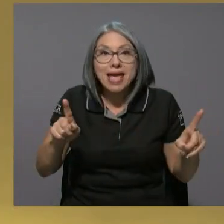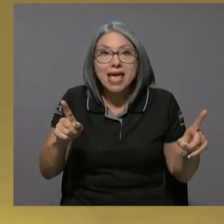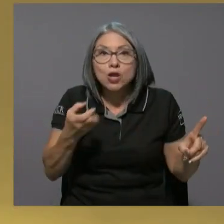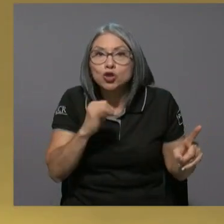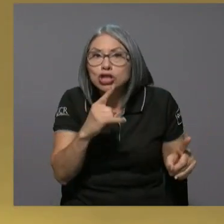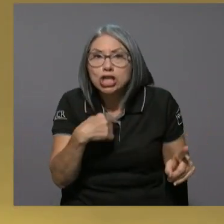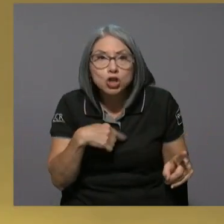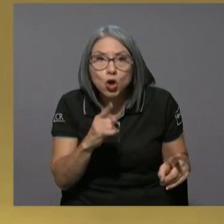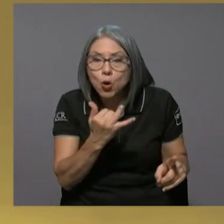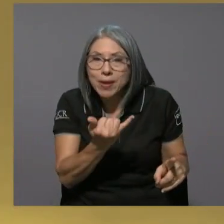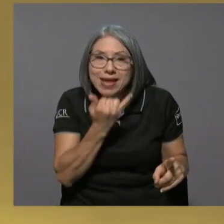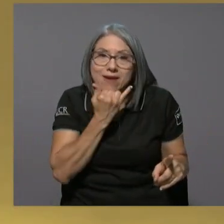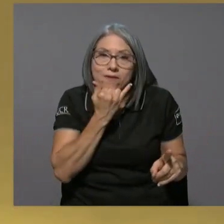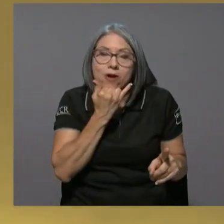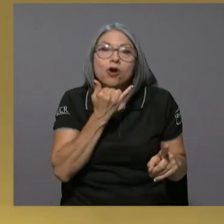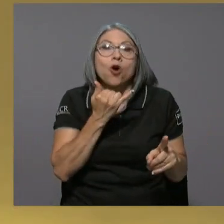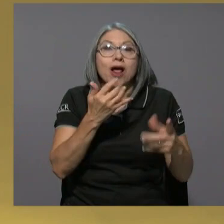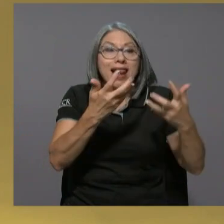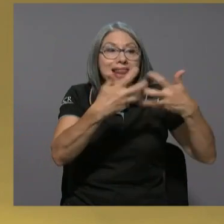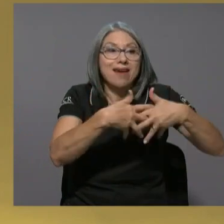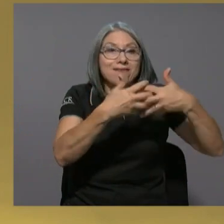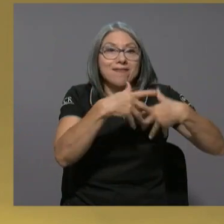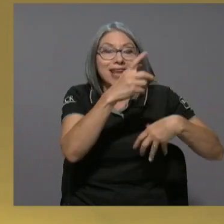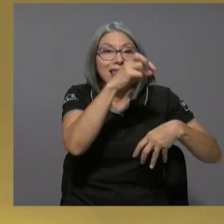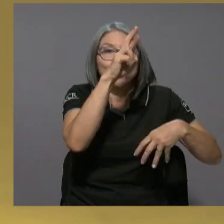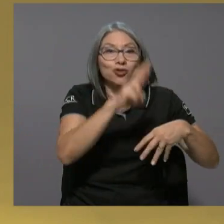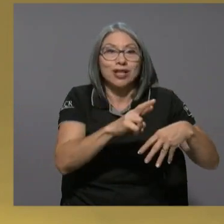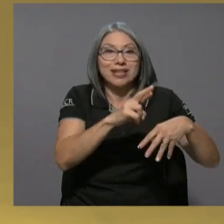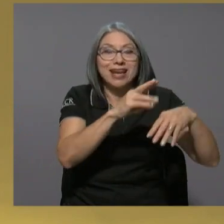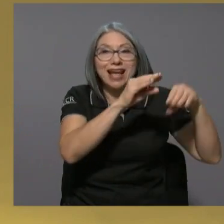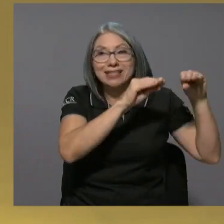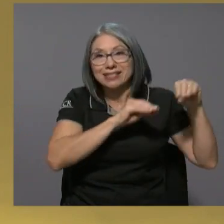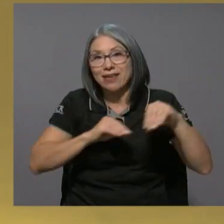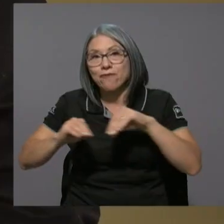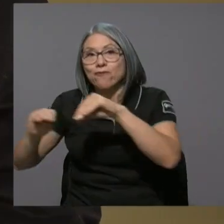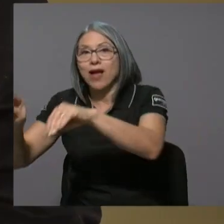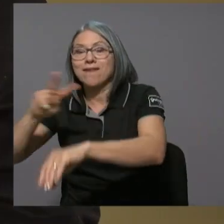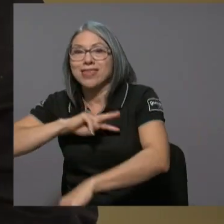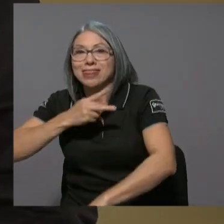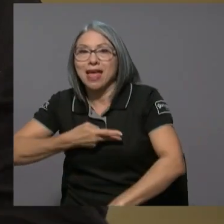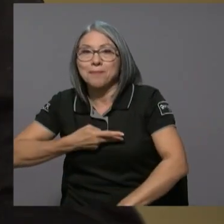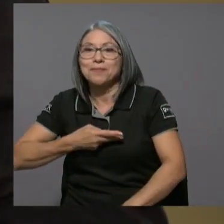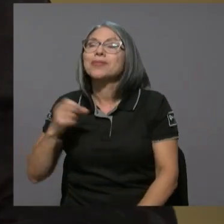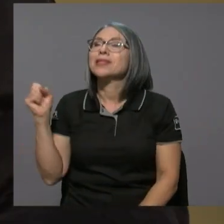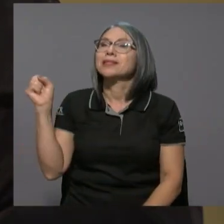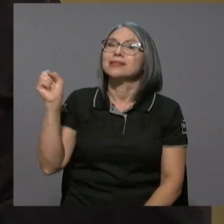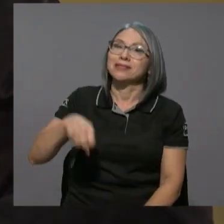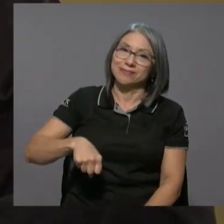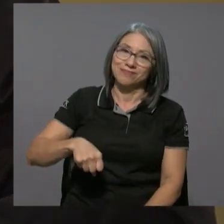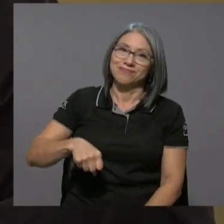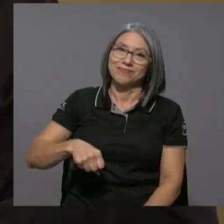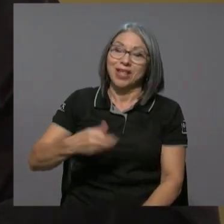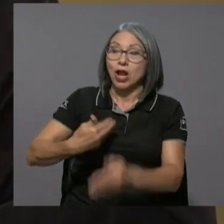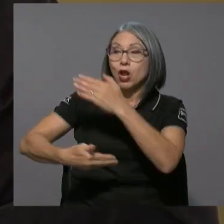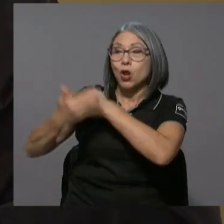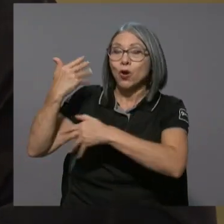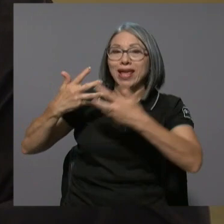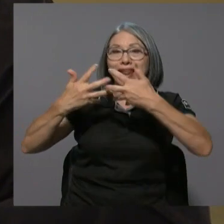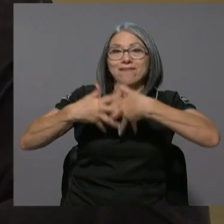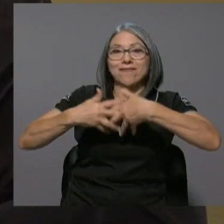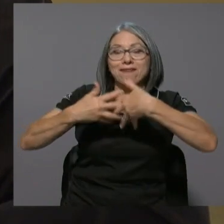la fábrica de Costa Rica se fue a Vietnam. Sí, efectivamente, ¿verdad? Todo lo que era la fábrica de los